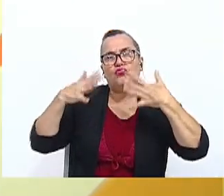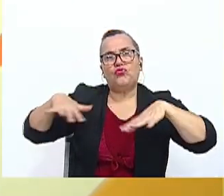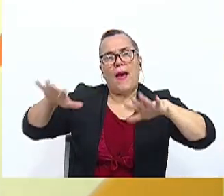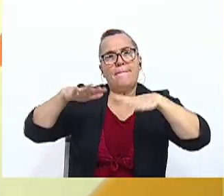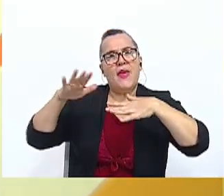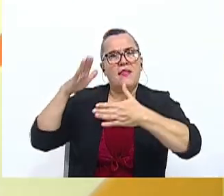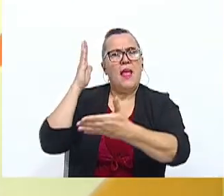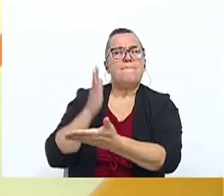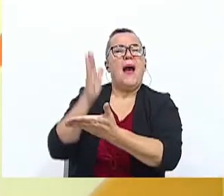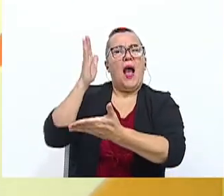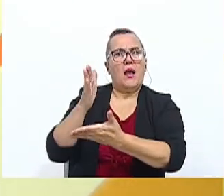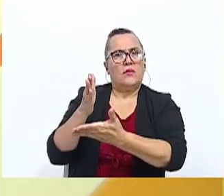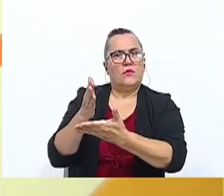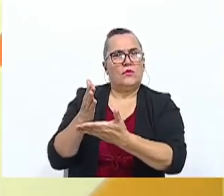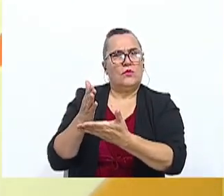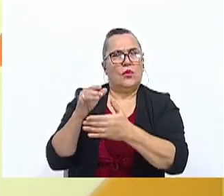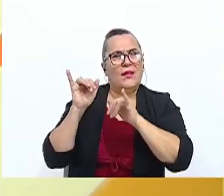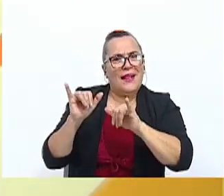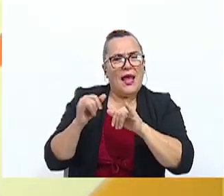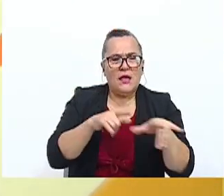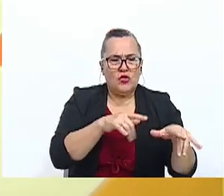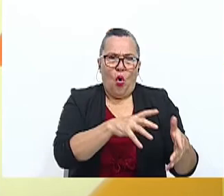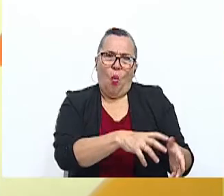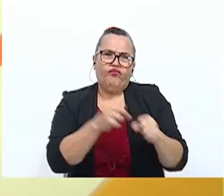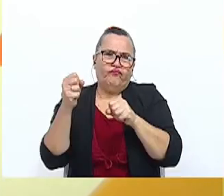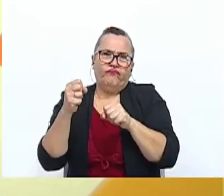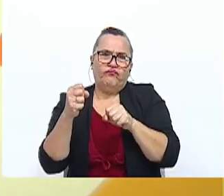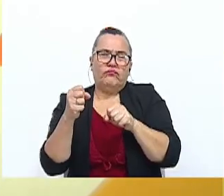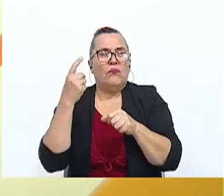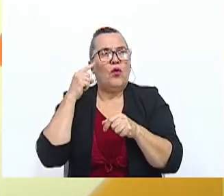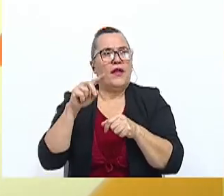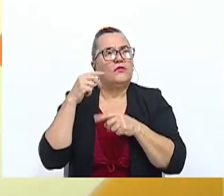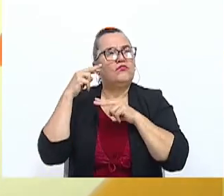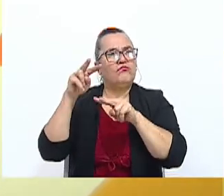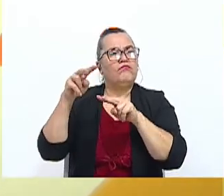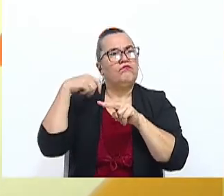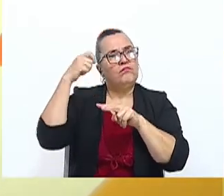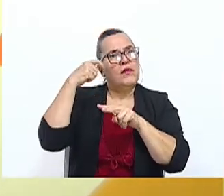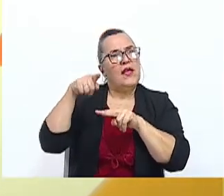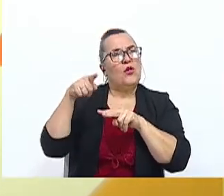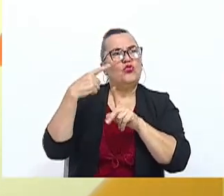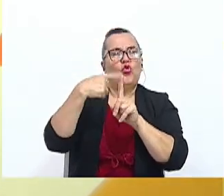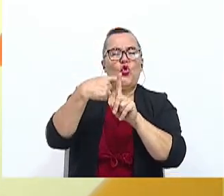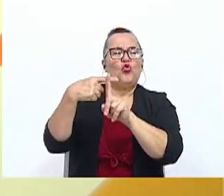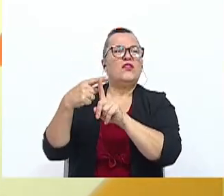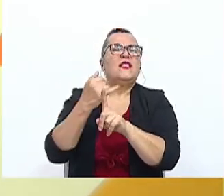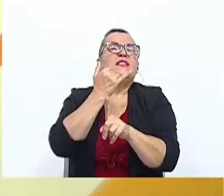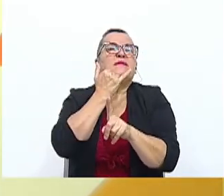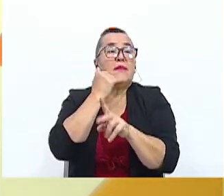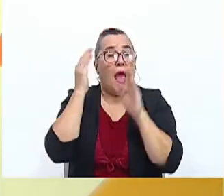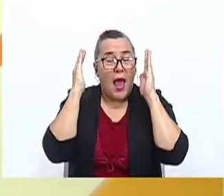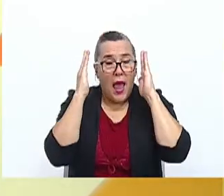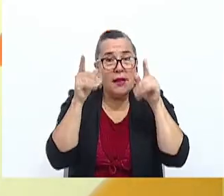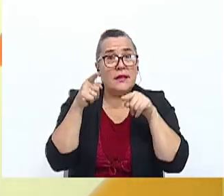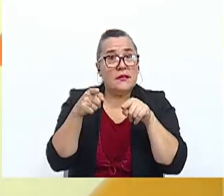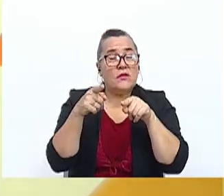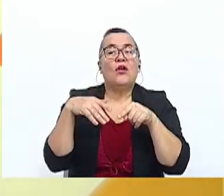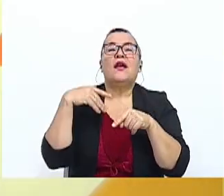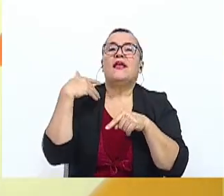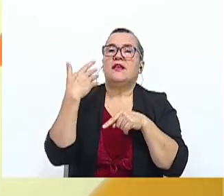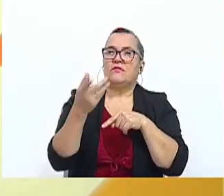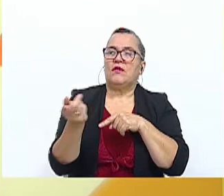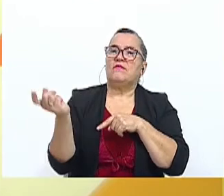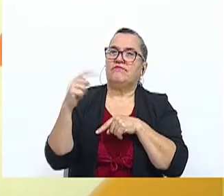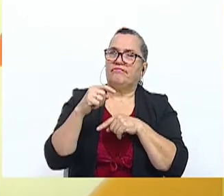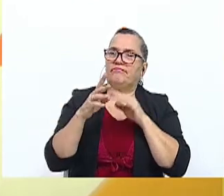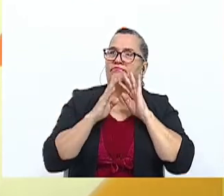metales de estos yacimientos. Por eso veamos un video de lo que está sucediendo en Cruzitas. Presten mucha atención y después vienen a